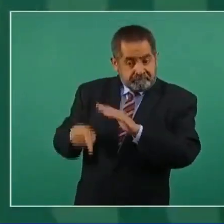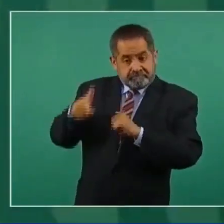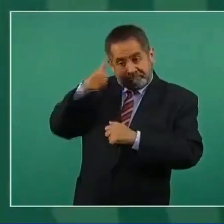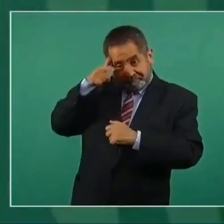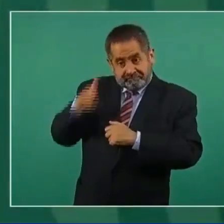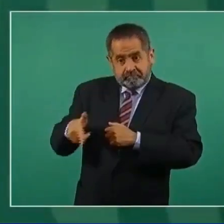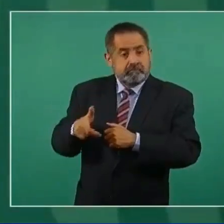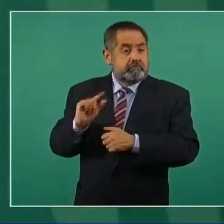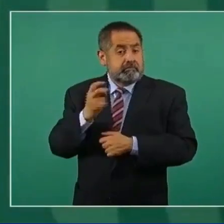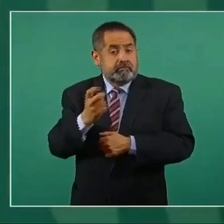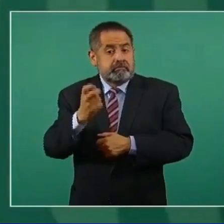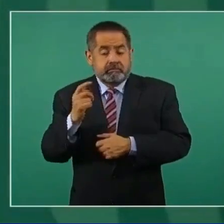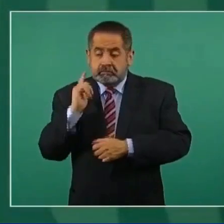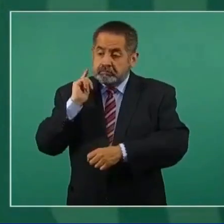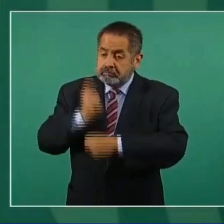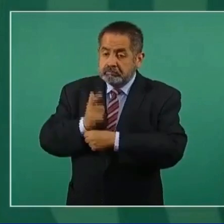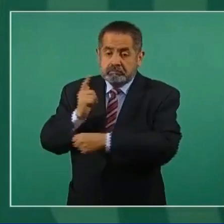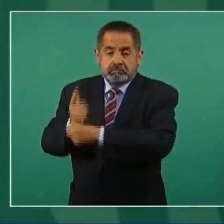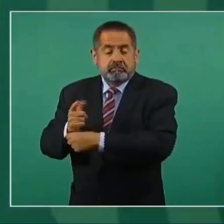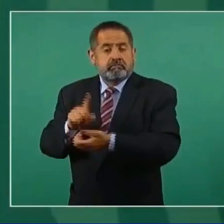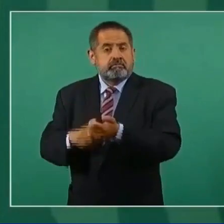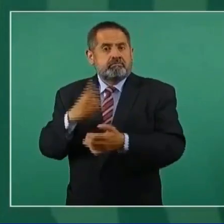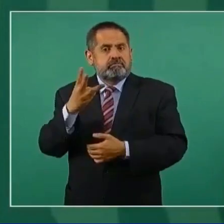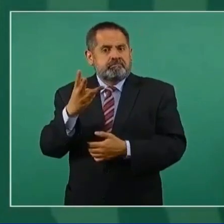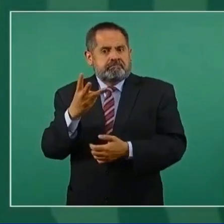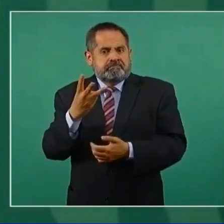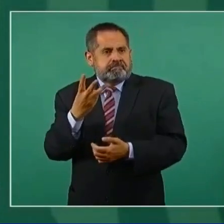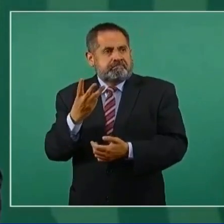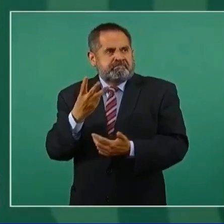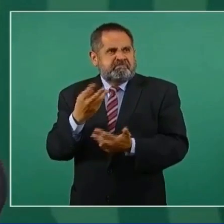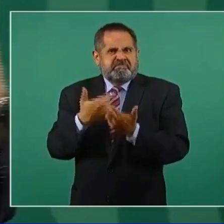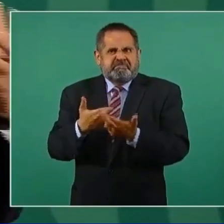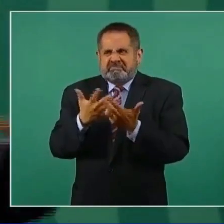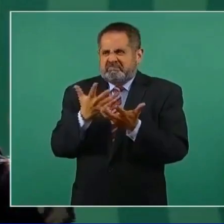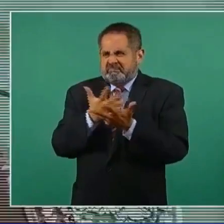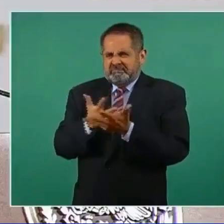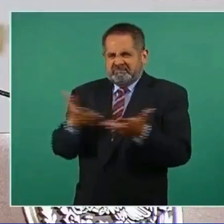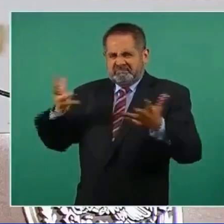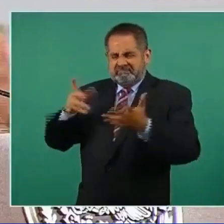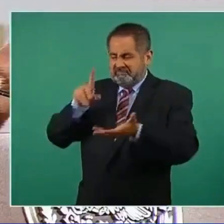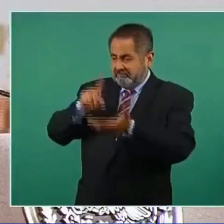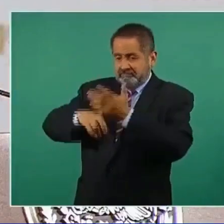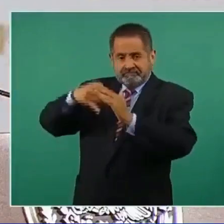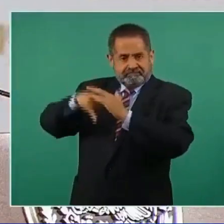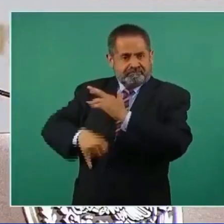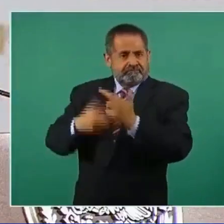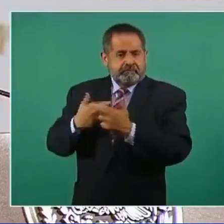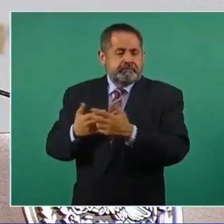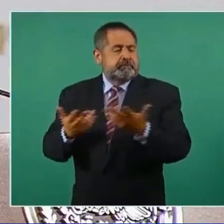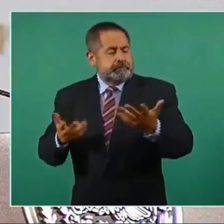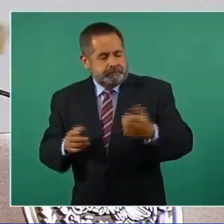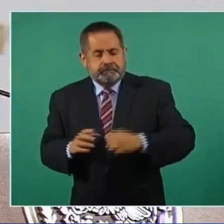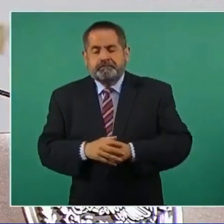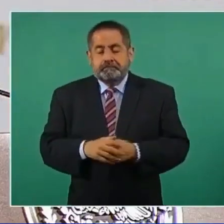se descubrieron estos 3 grandes yacimientos. De modo que tenemos la materia prima.